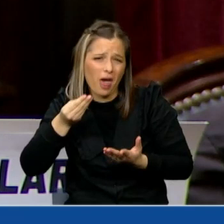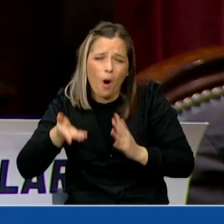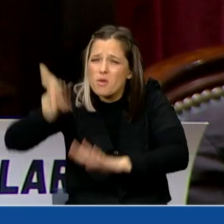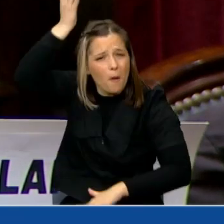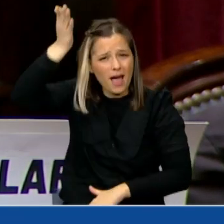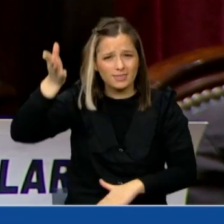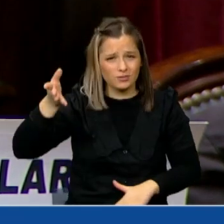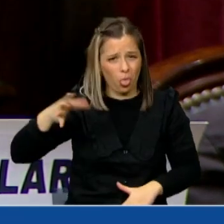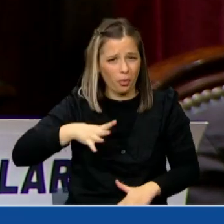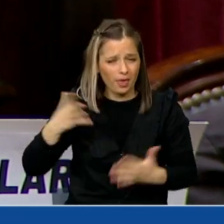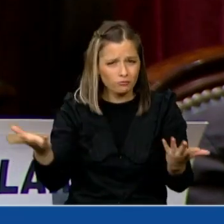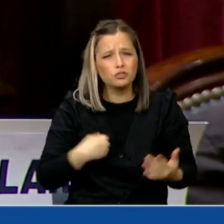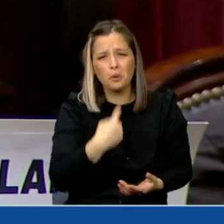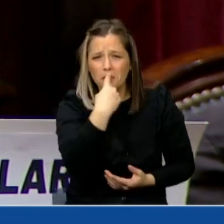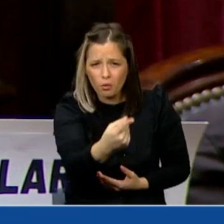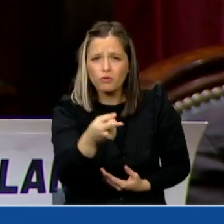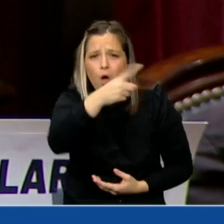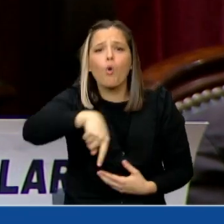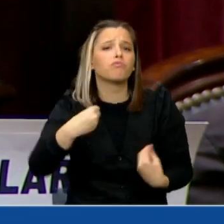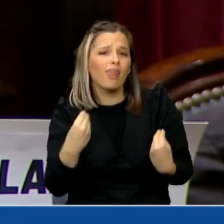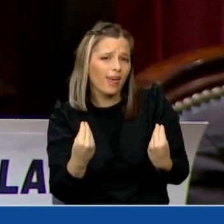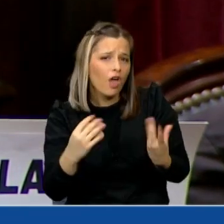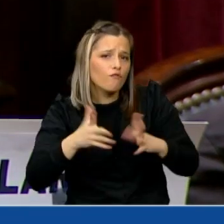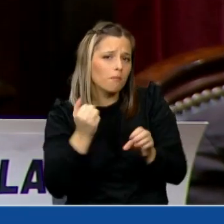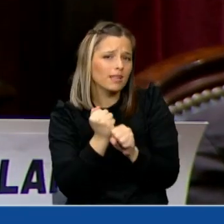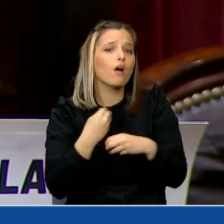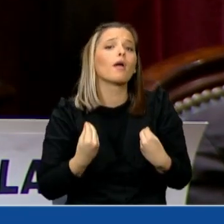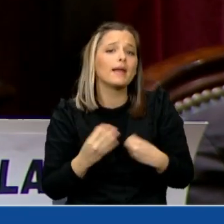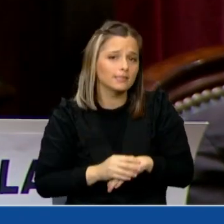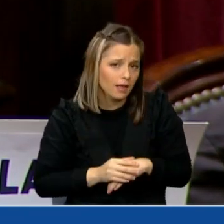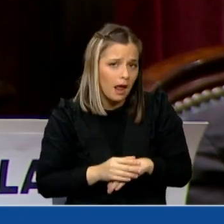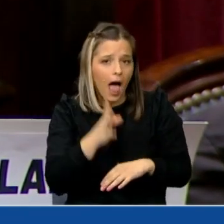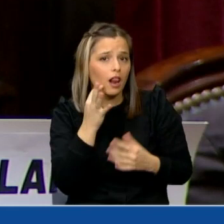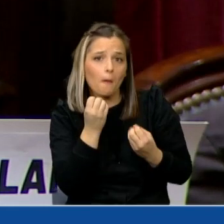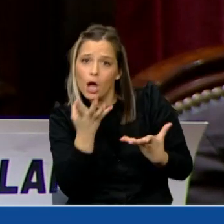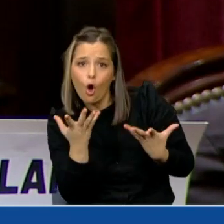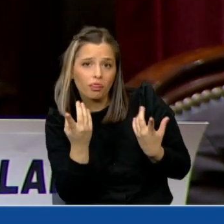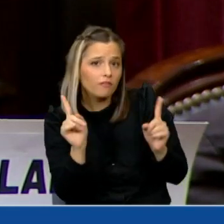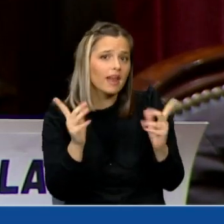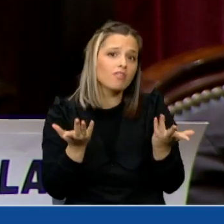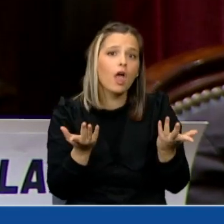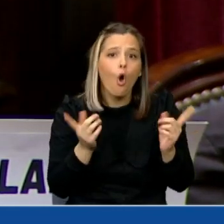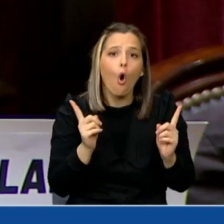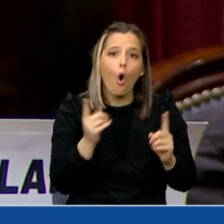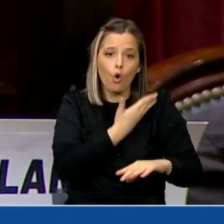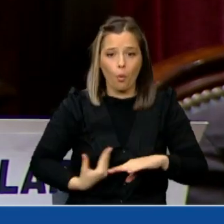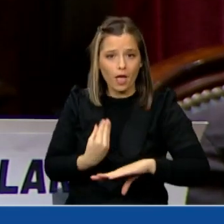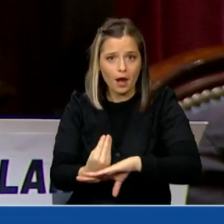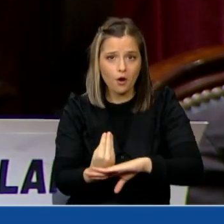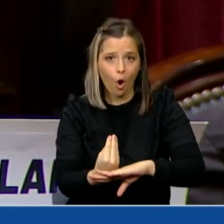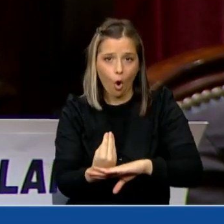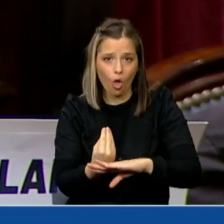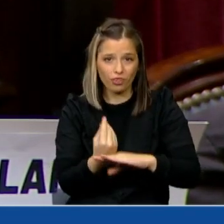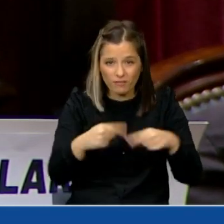hacía anteriormente, si van a hacer algo diferente o se postulan para un nuevo gobierno que supuestamente sería distinto a este. Bueno,